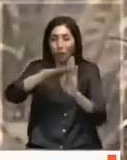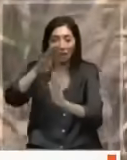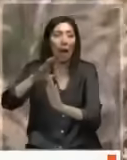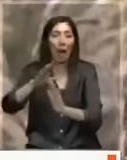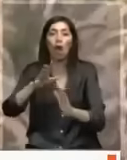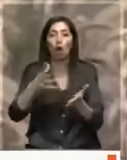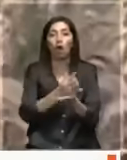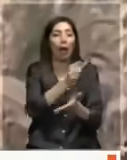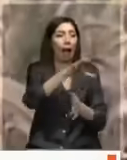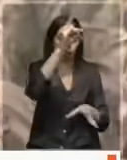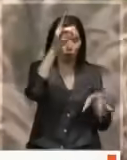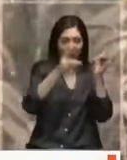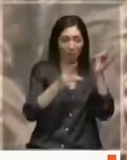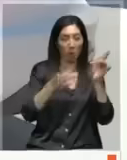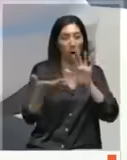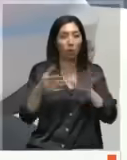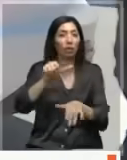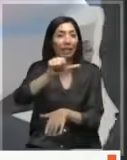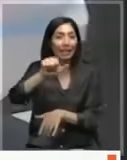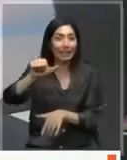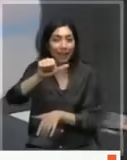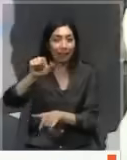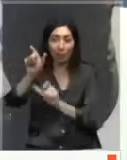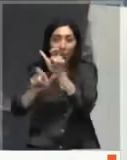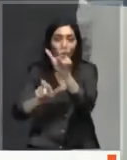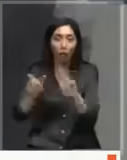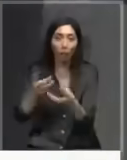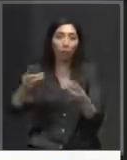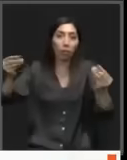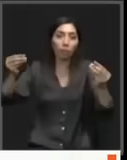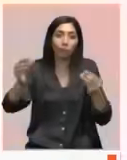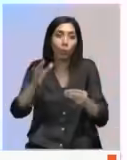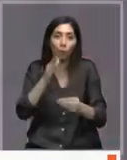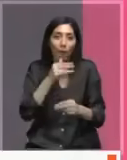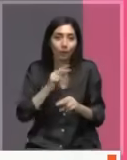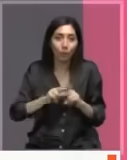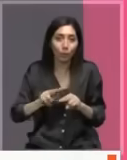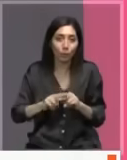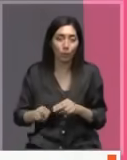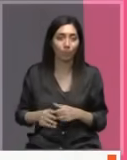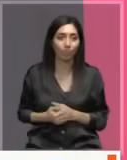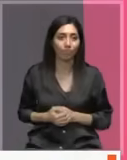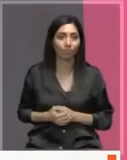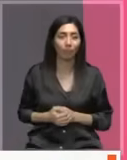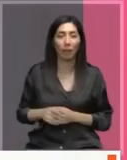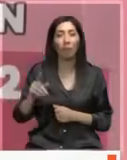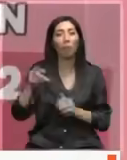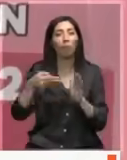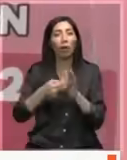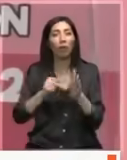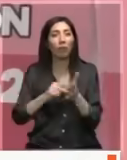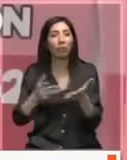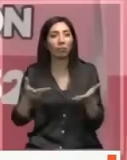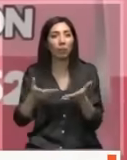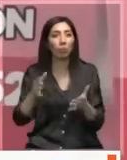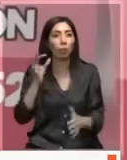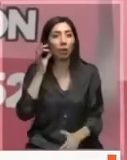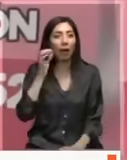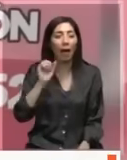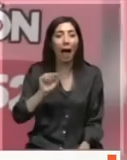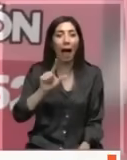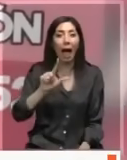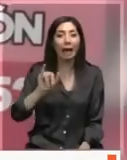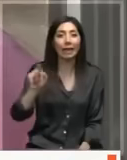pero hay cerca de 600 casos que quedan sin solución. El lema de esta búsqueda es Alison Muñoz hasta